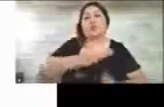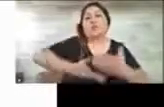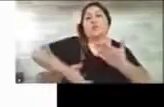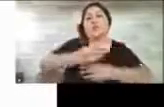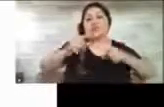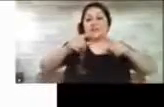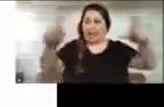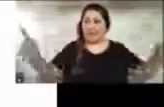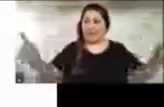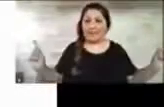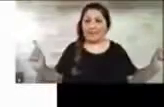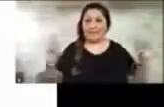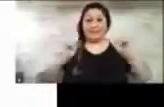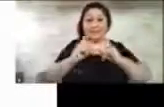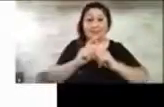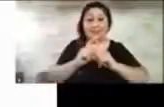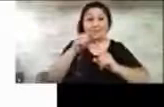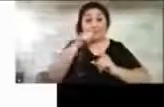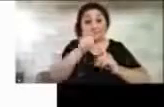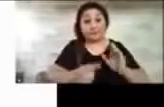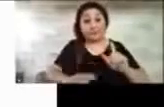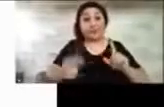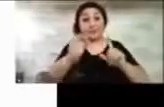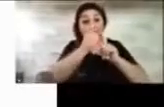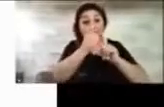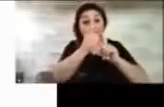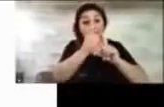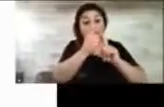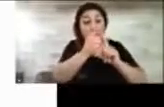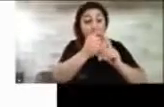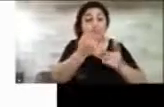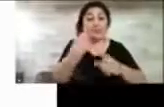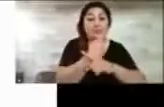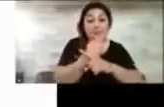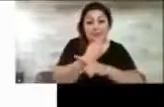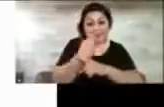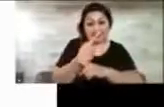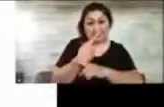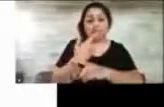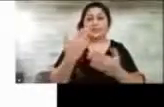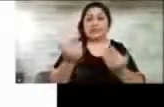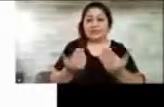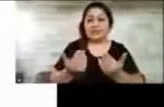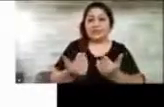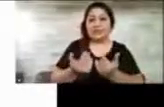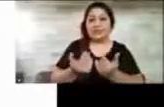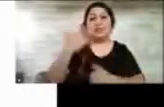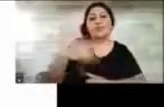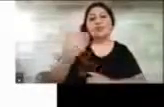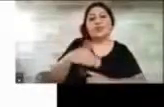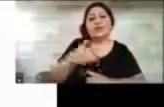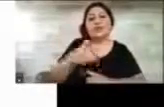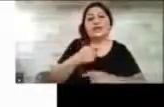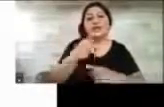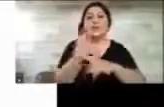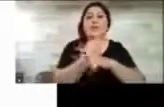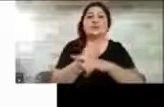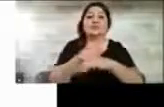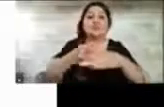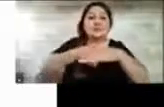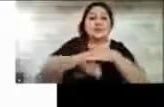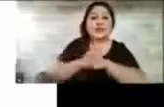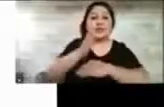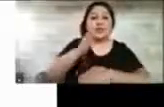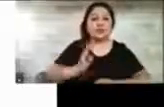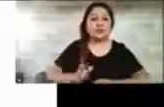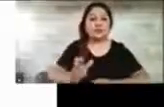ese sentido, para poner los términos sobre la mesa y una discusión necesaria, es importante y necesario hablar de accesibilidad, continuidad en